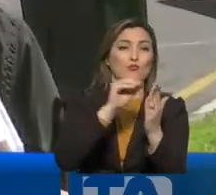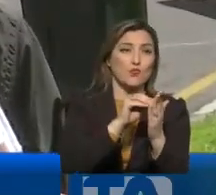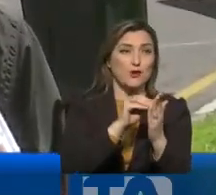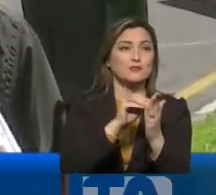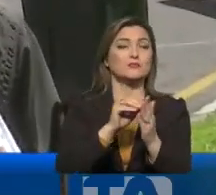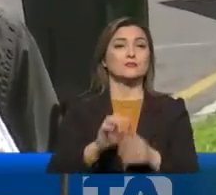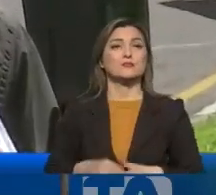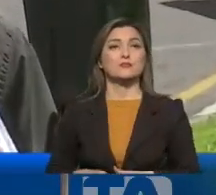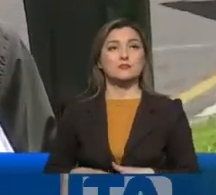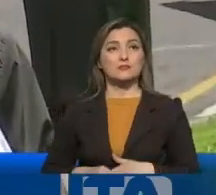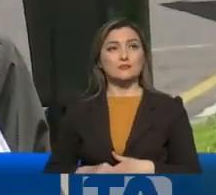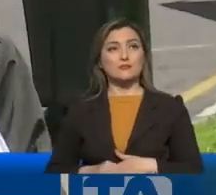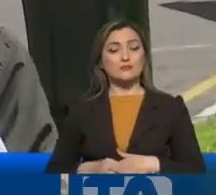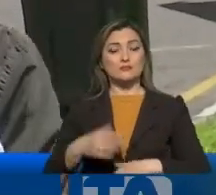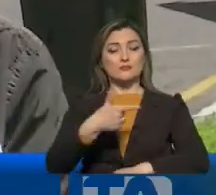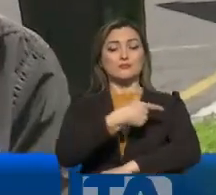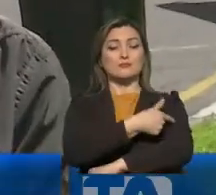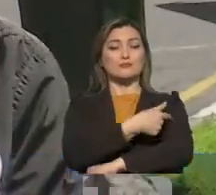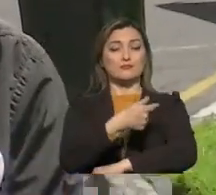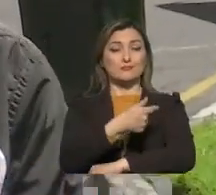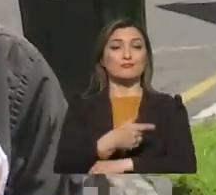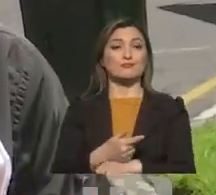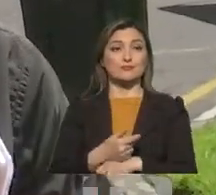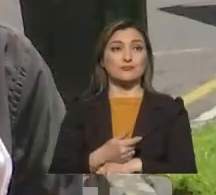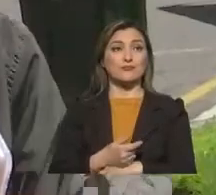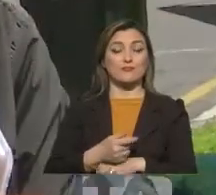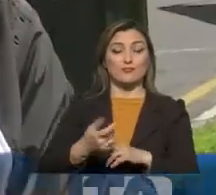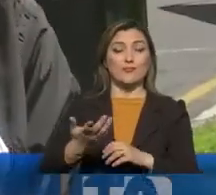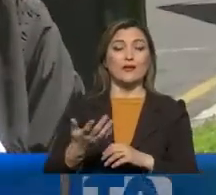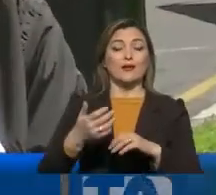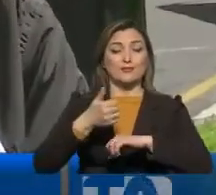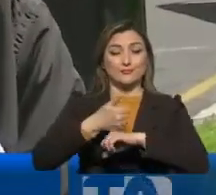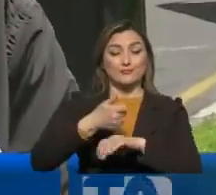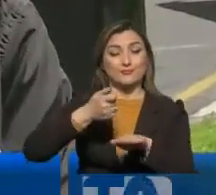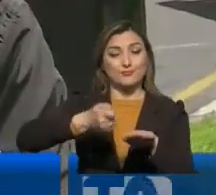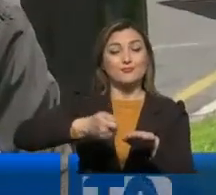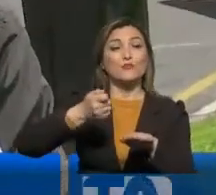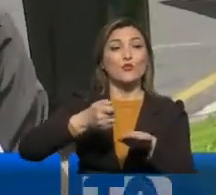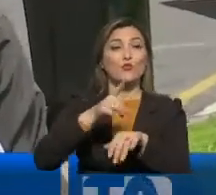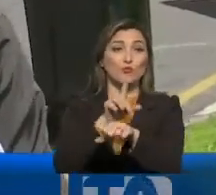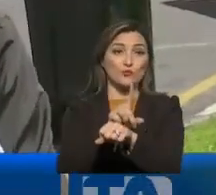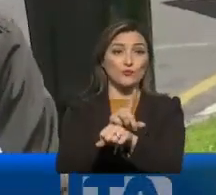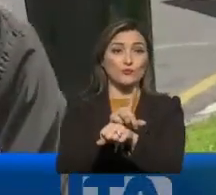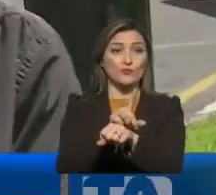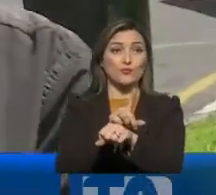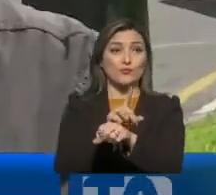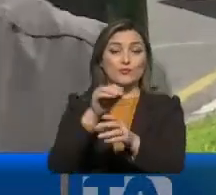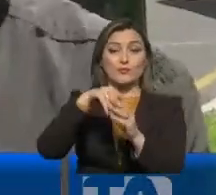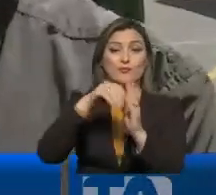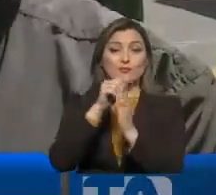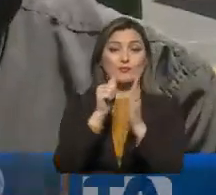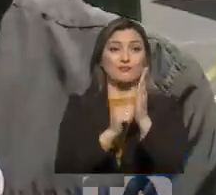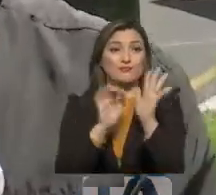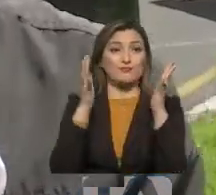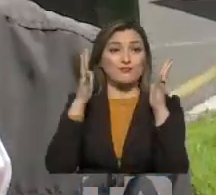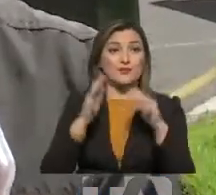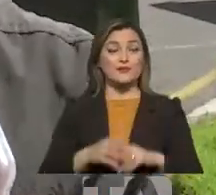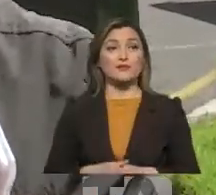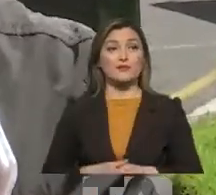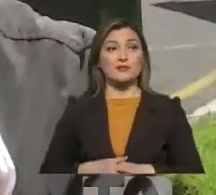ingresado a ser vacunados el caso de la procuraduría y el día de ayer el caso de médicos que no estaban dentro de tres si usted tiene